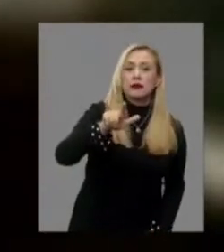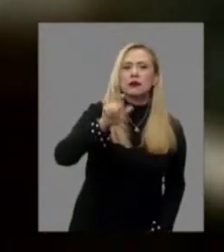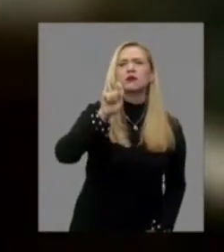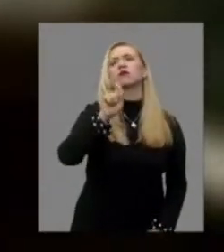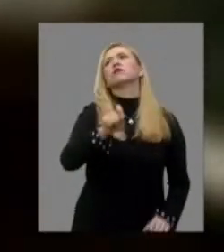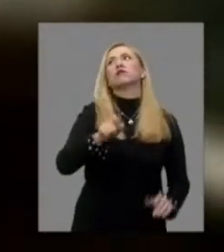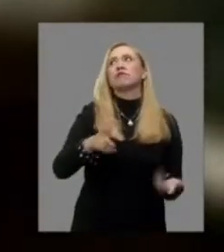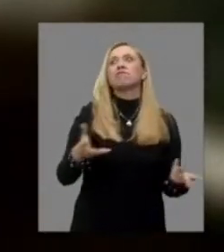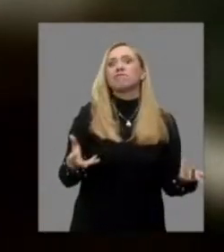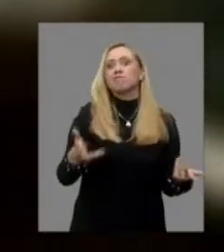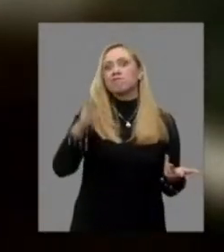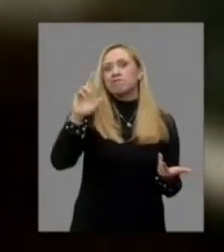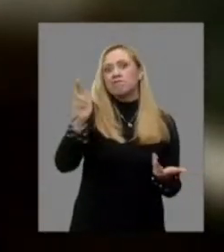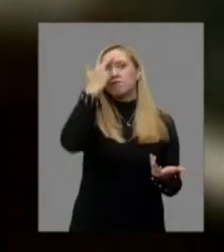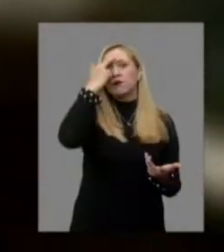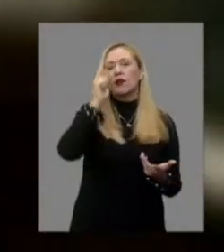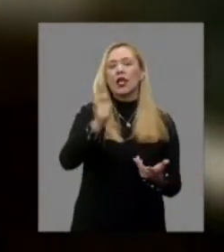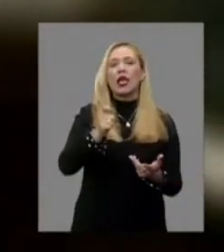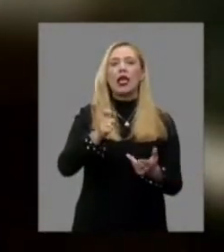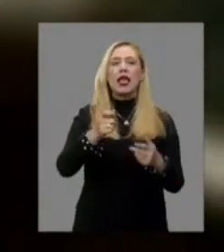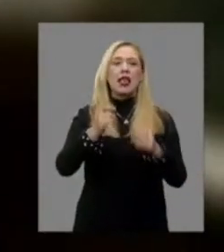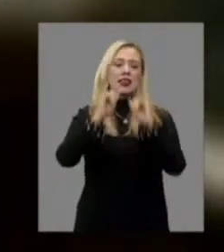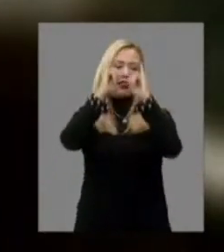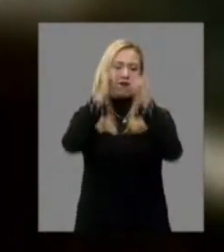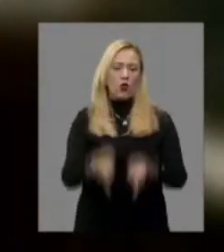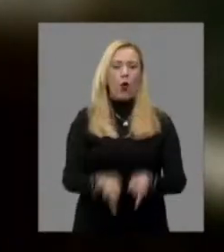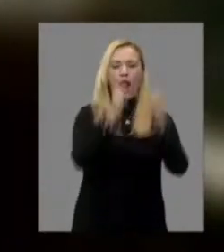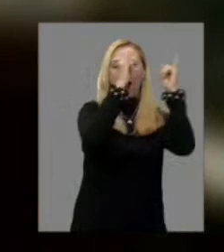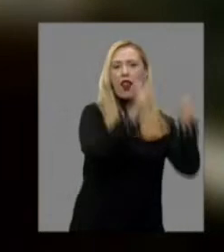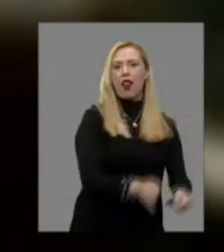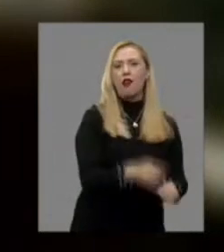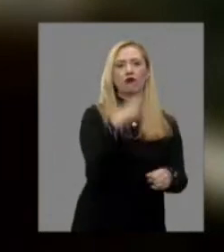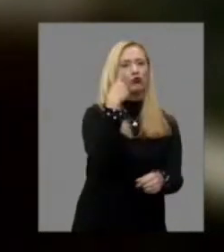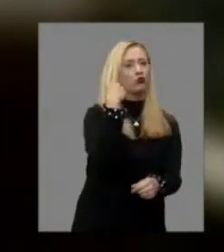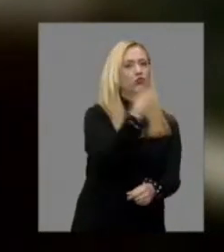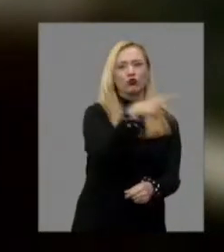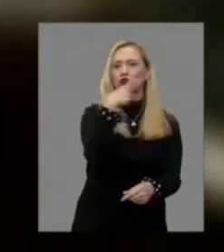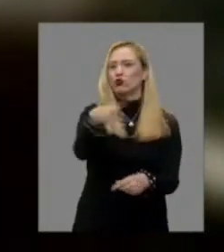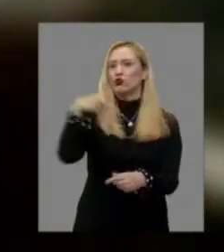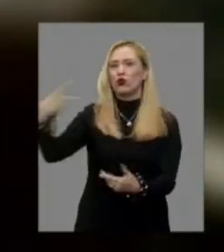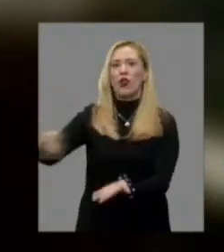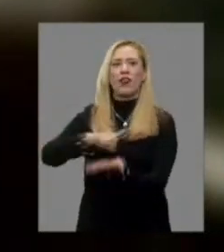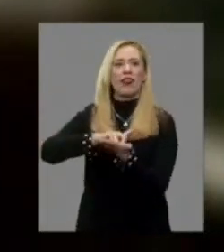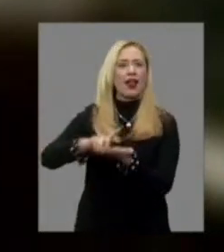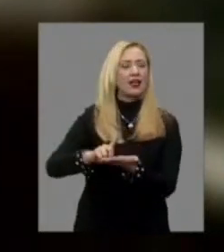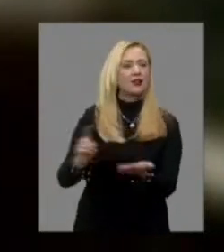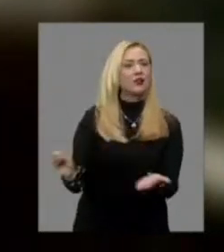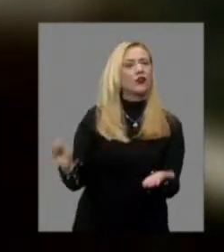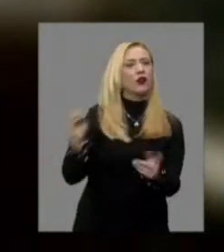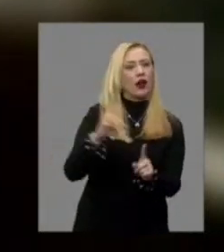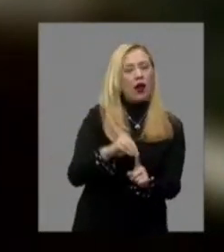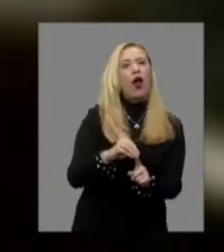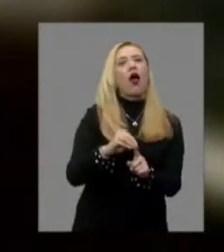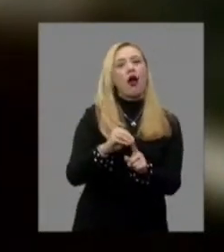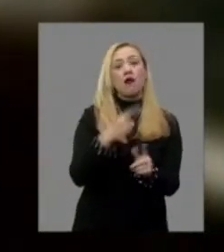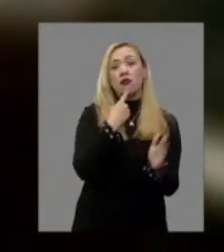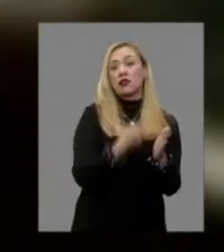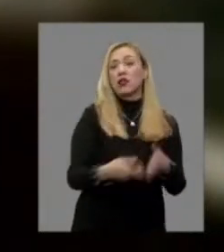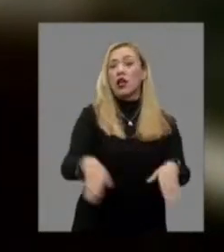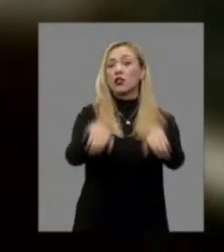se reivindicaron lo que se les llamó las garantías individuales y se plasmó en el texto el principio de igualdad ante la